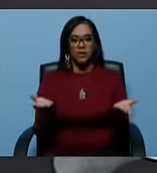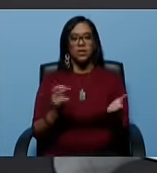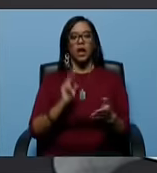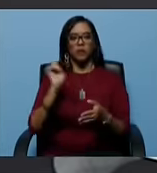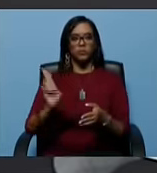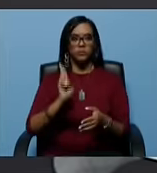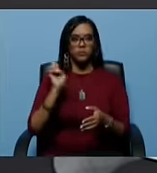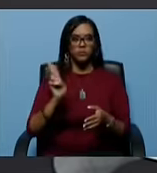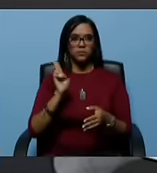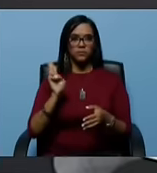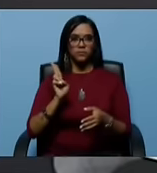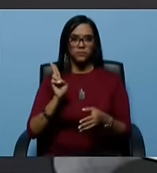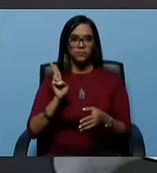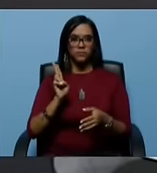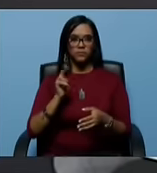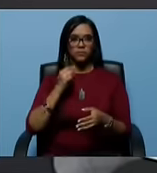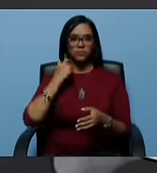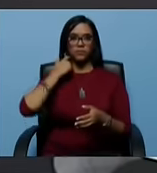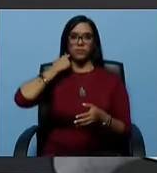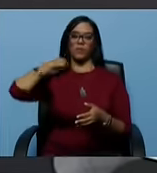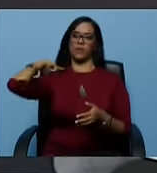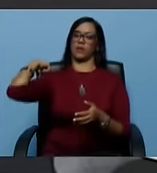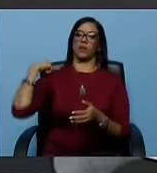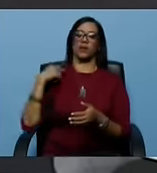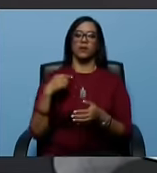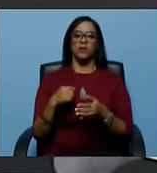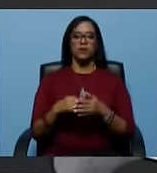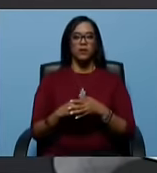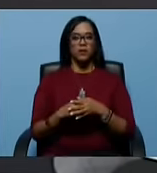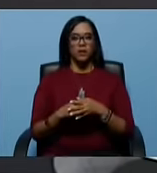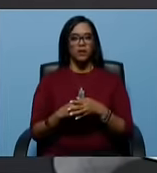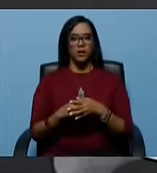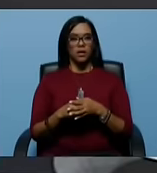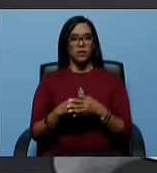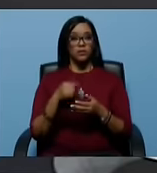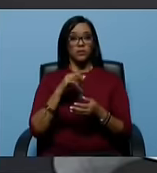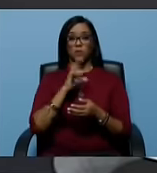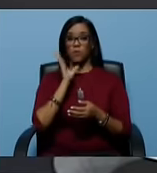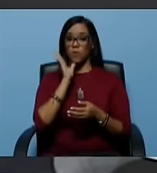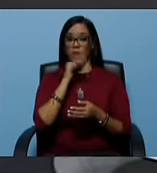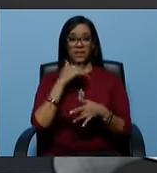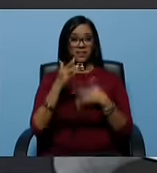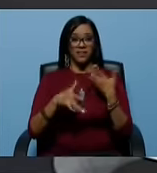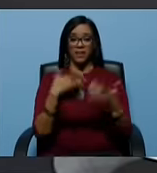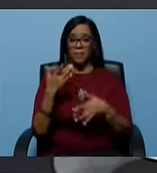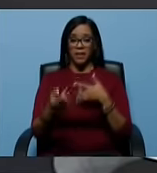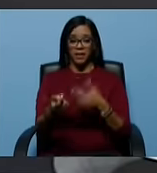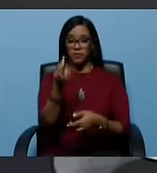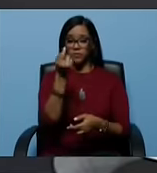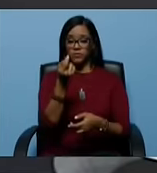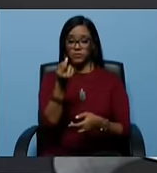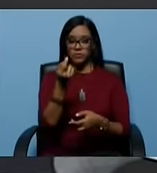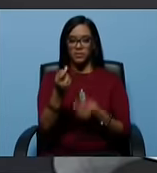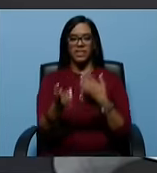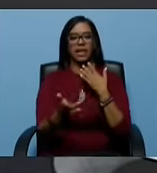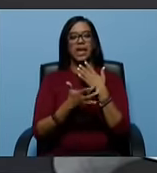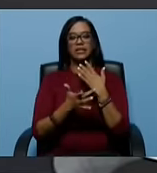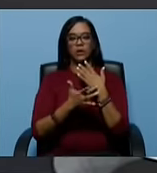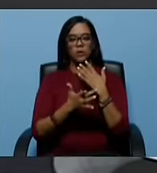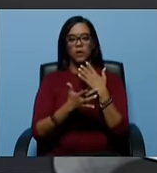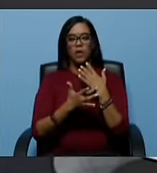utilización sin ningún tipo de escrúpulo, por eso habla de los escrúpulos, ¿eh? De la tecnología